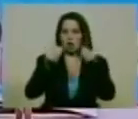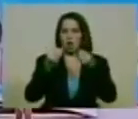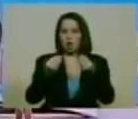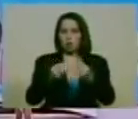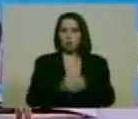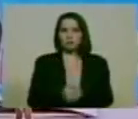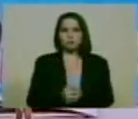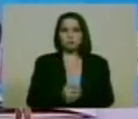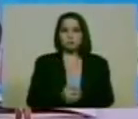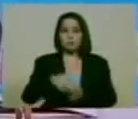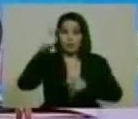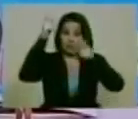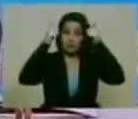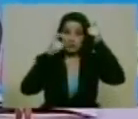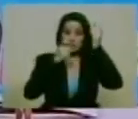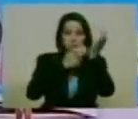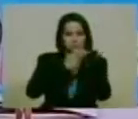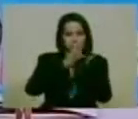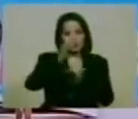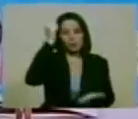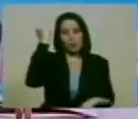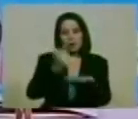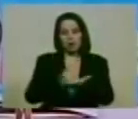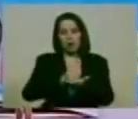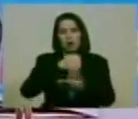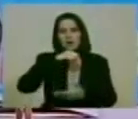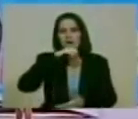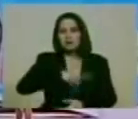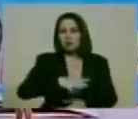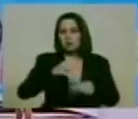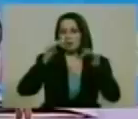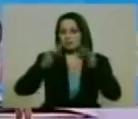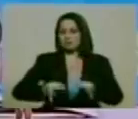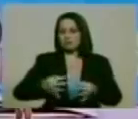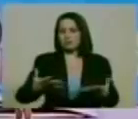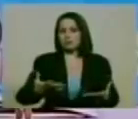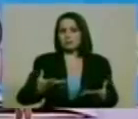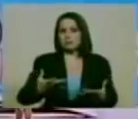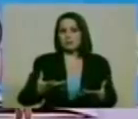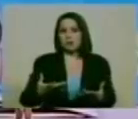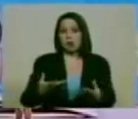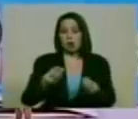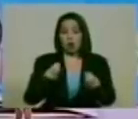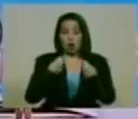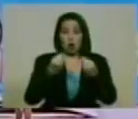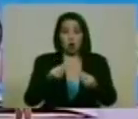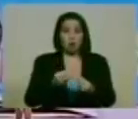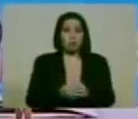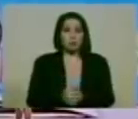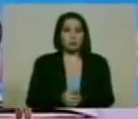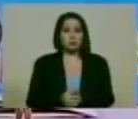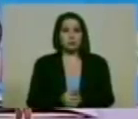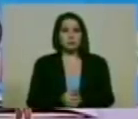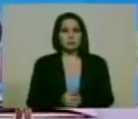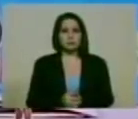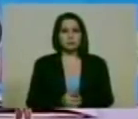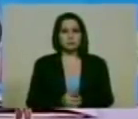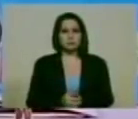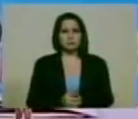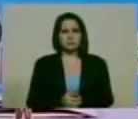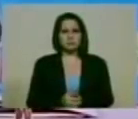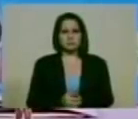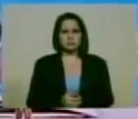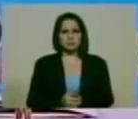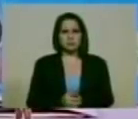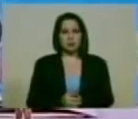Chávez cruzó la historia, marcó la historia. Hay un antes y un después para reivindicar